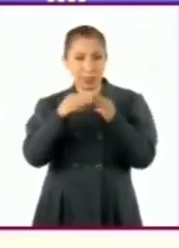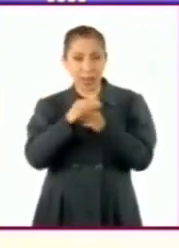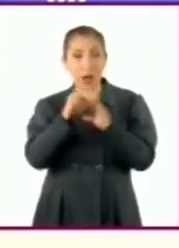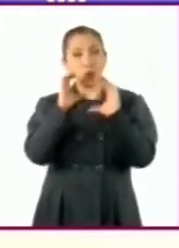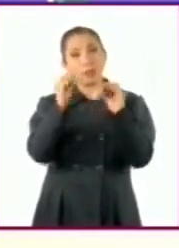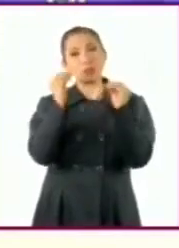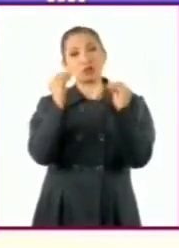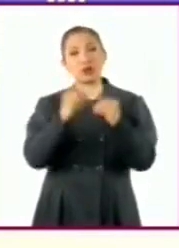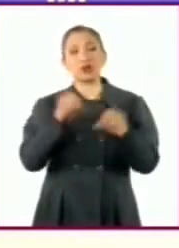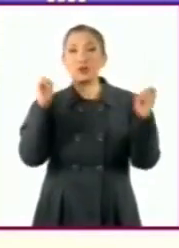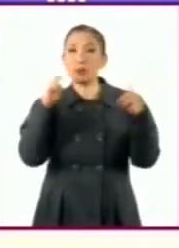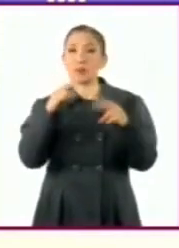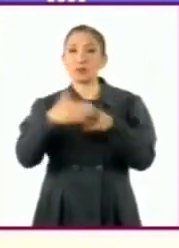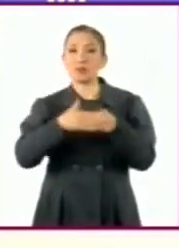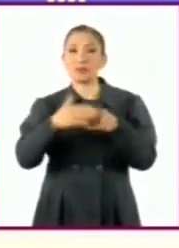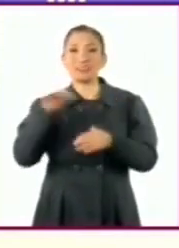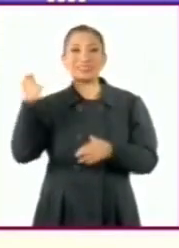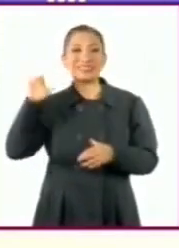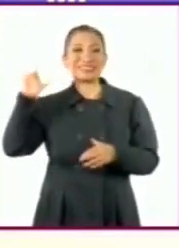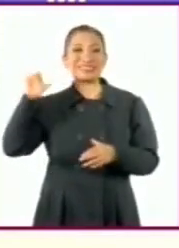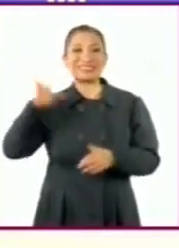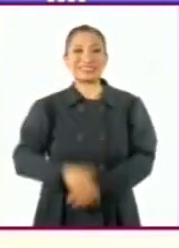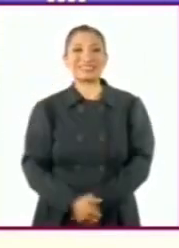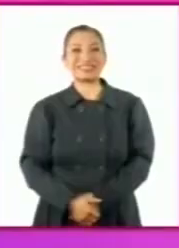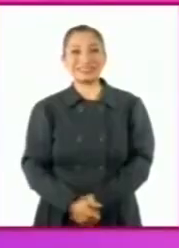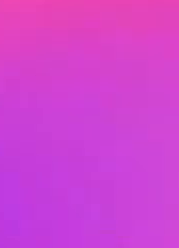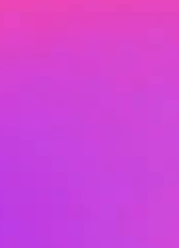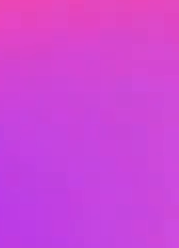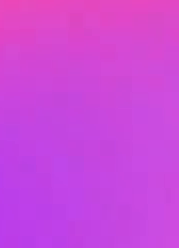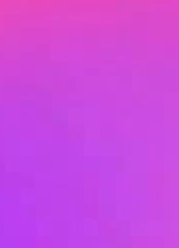humanos más antiguos de México? En la península de Yucatán. Se trata de una adolescente que vivió hace casi